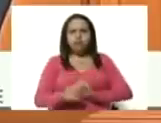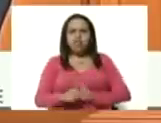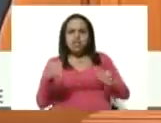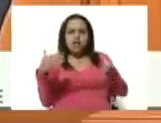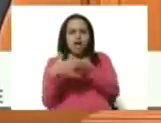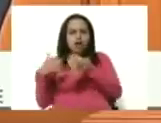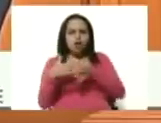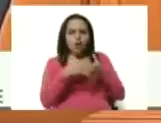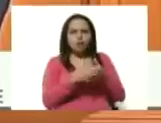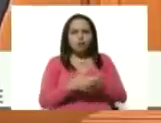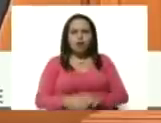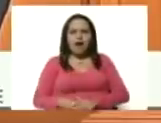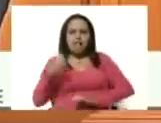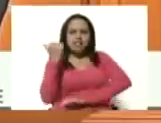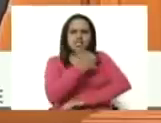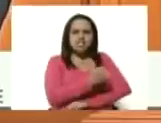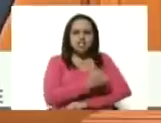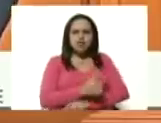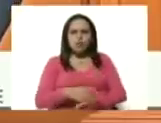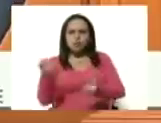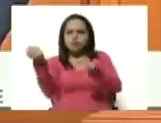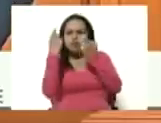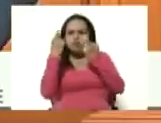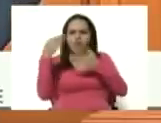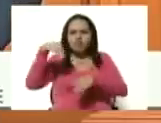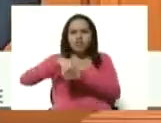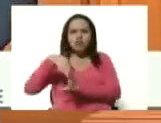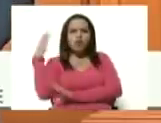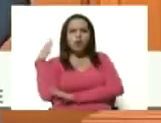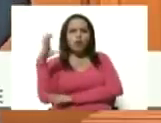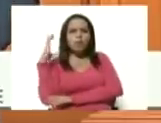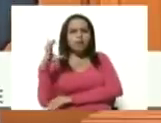grupos mercenarios preparados en Colombia.